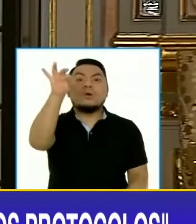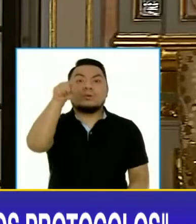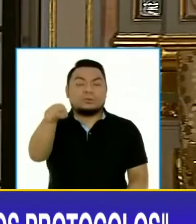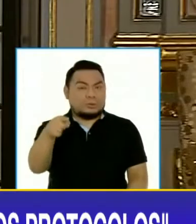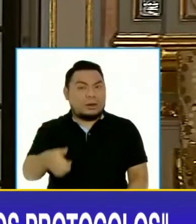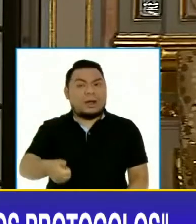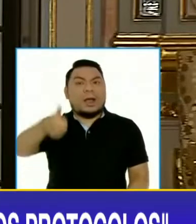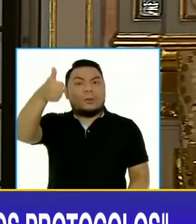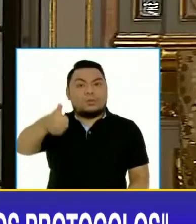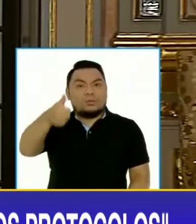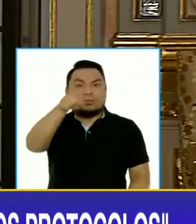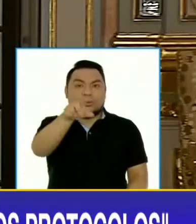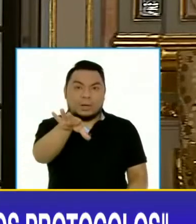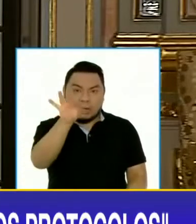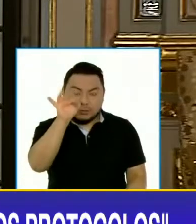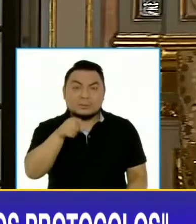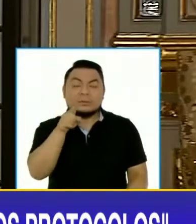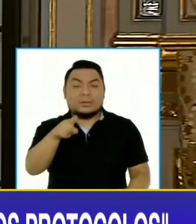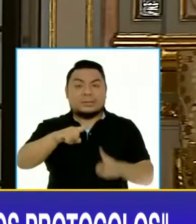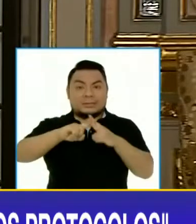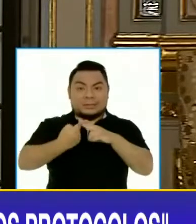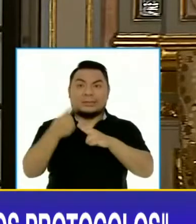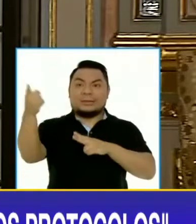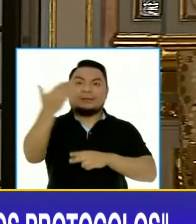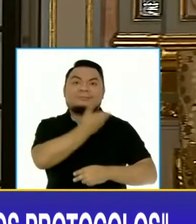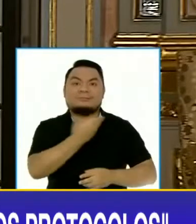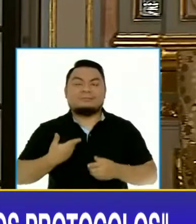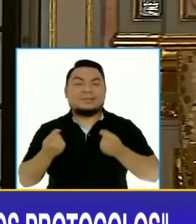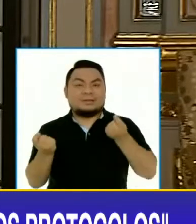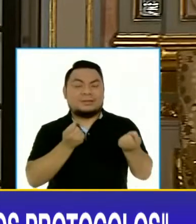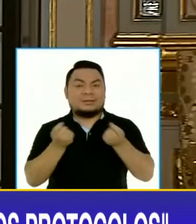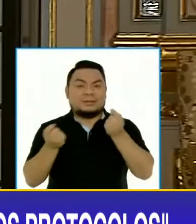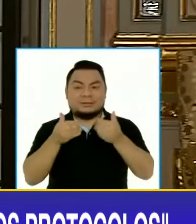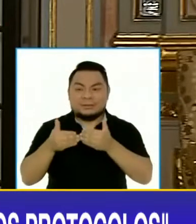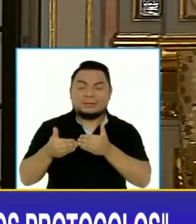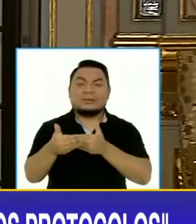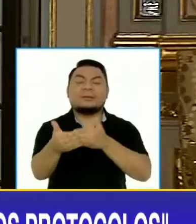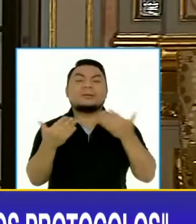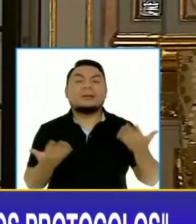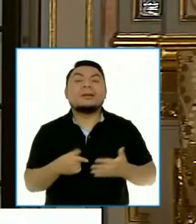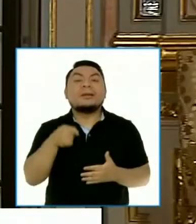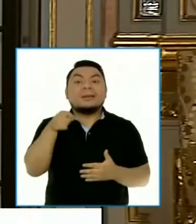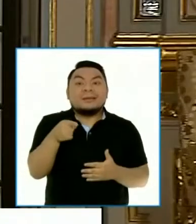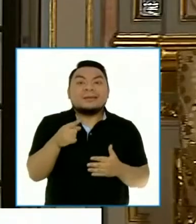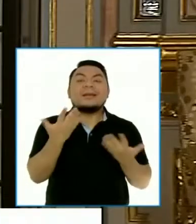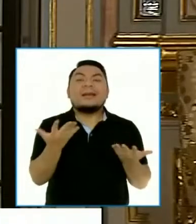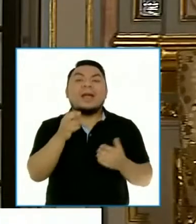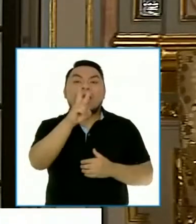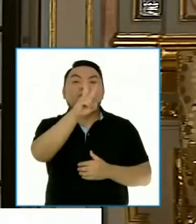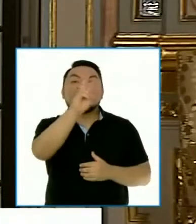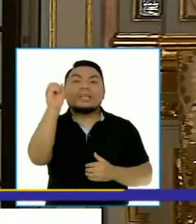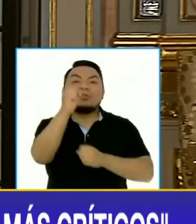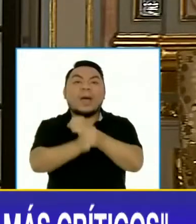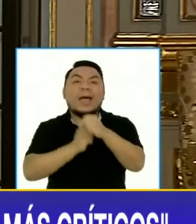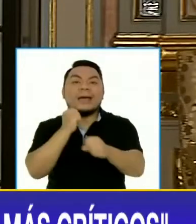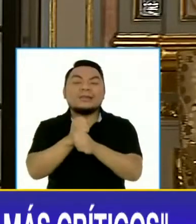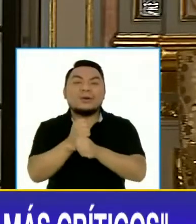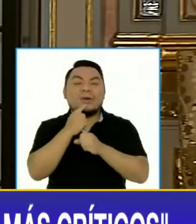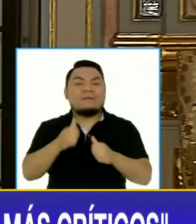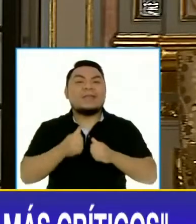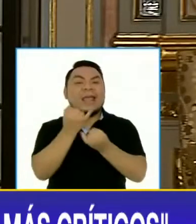a las autoridades que iniciarán su mandato al cumplir 200 años de vida